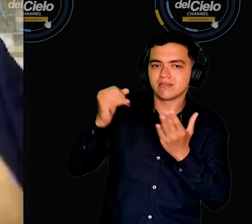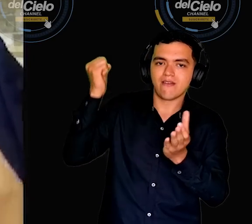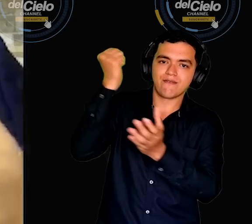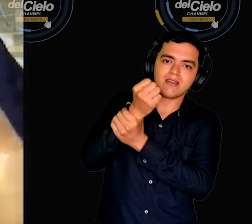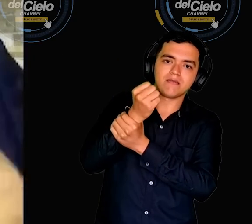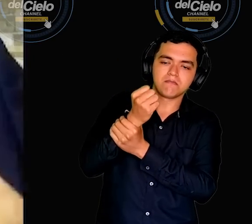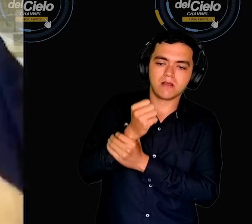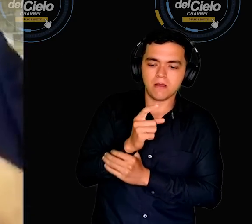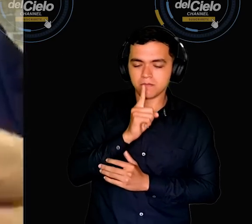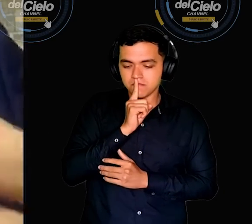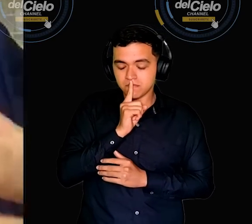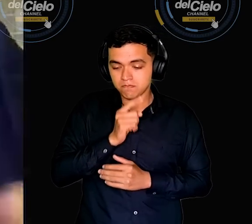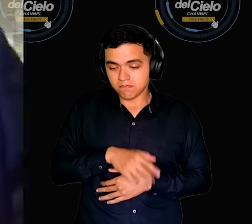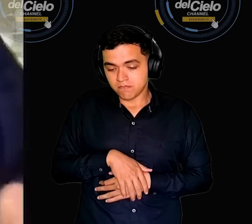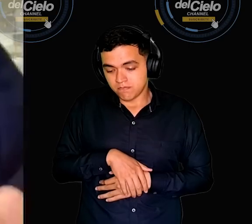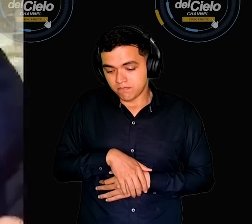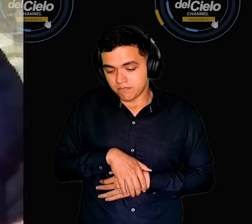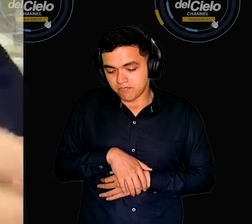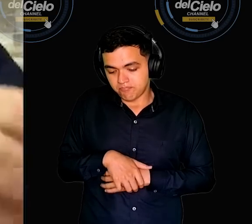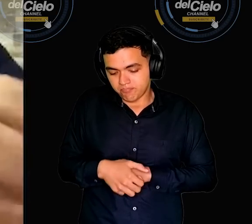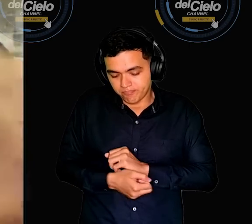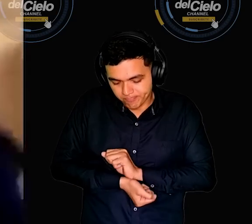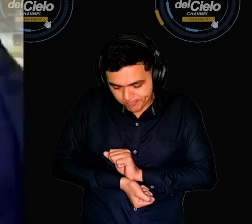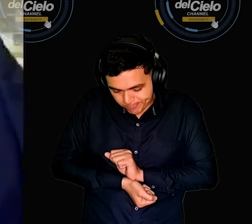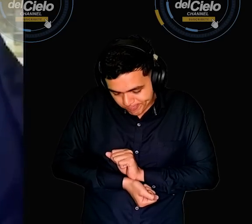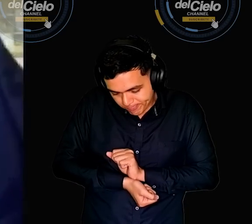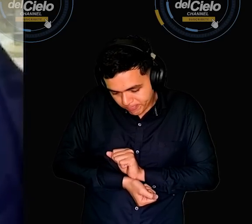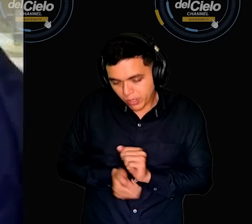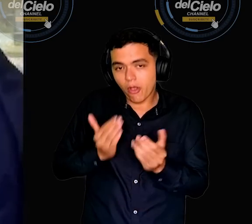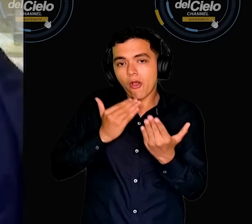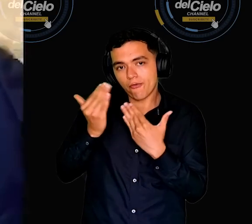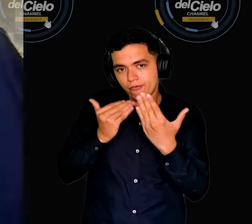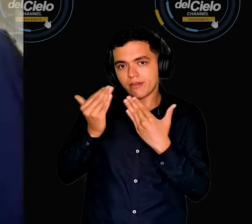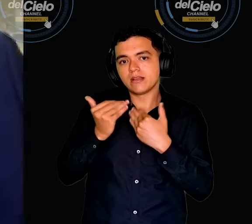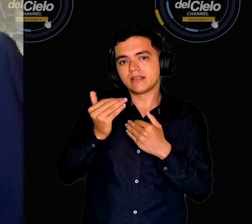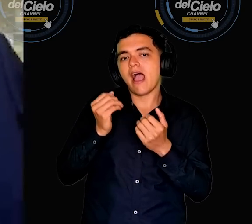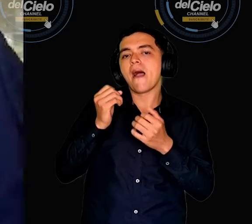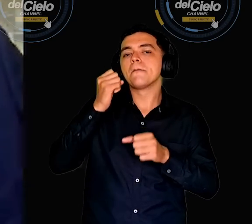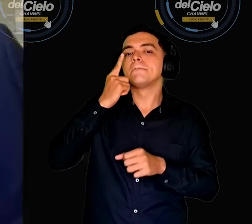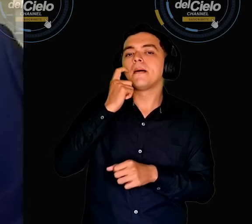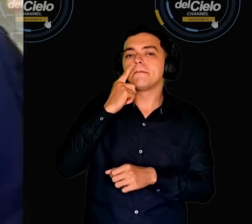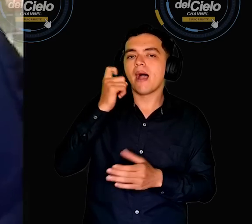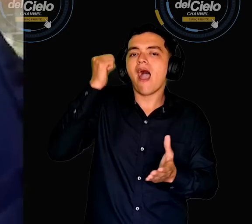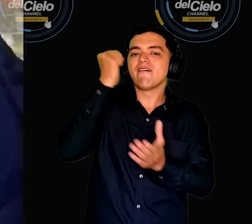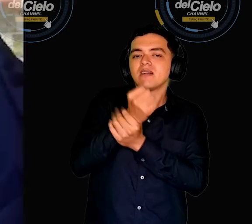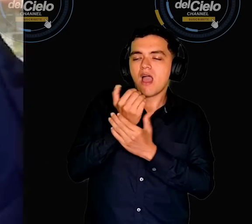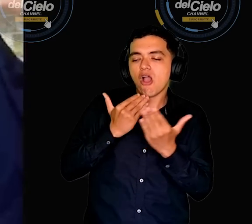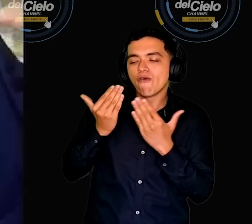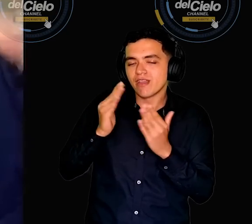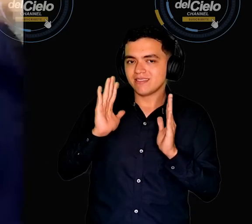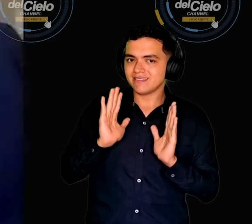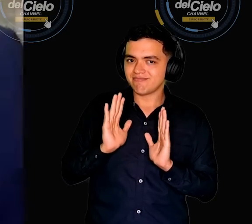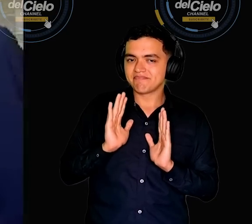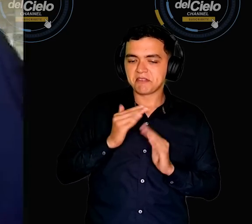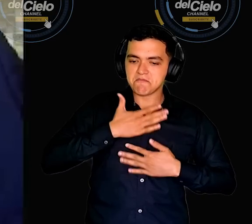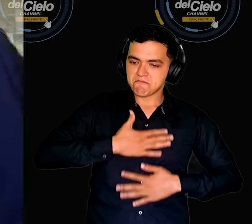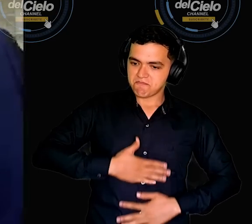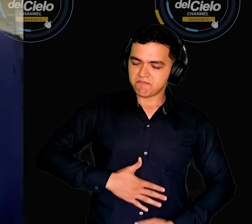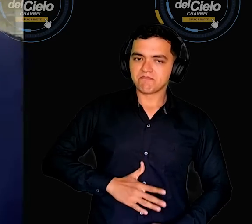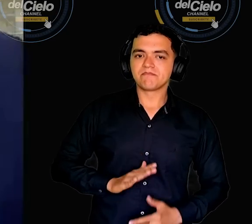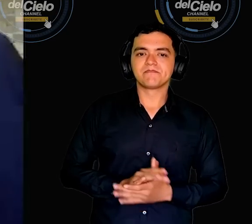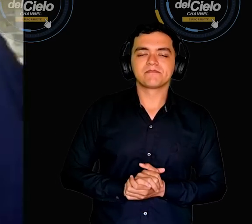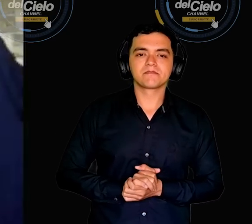se había construido entre Abraham y una confianza casi extrema.